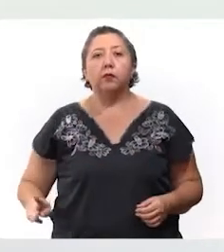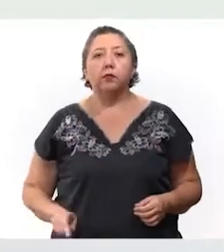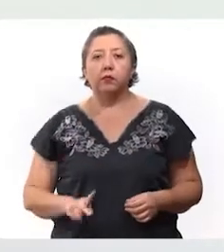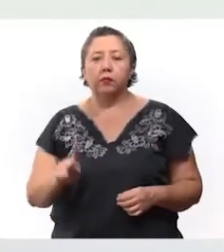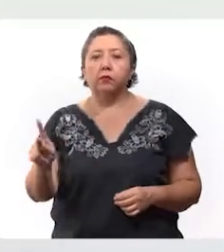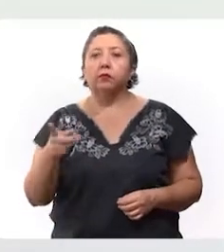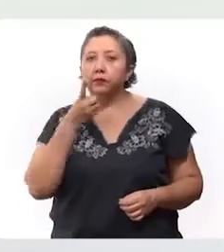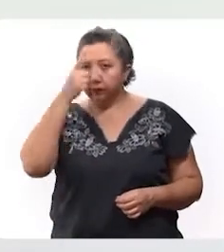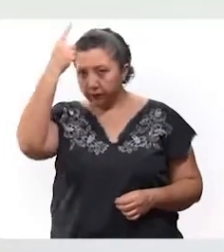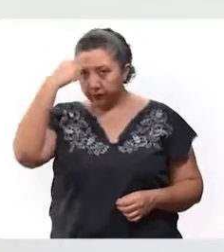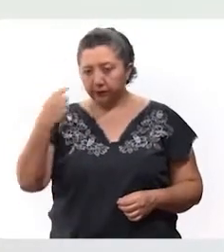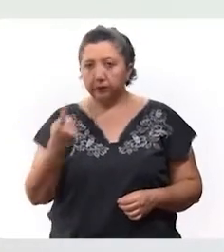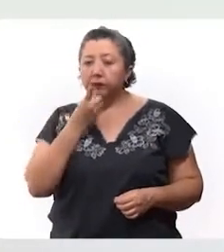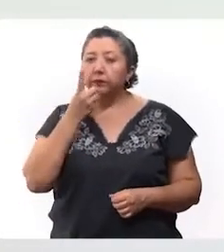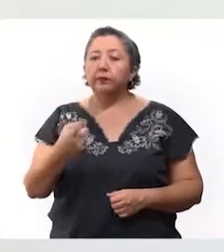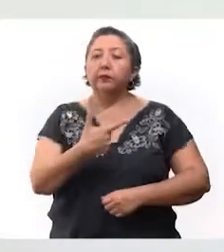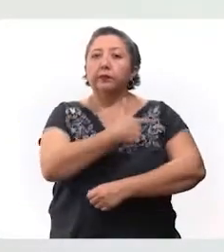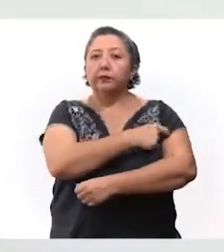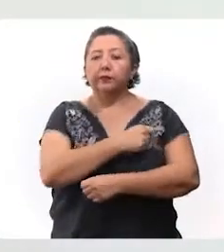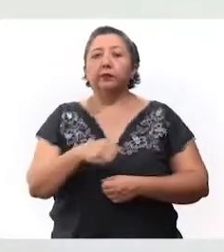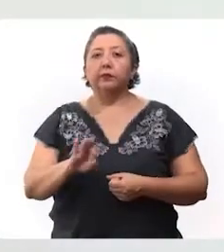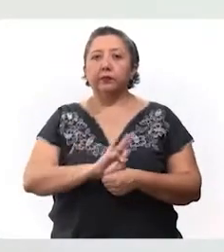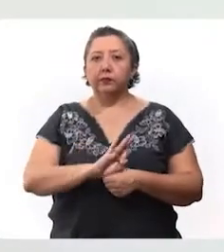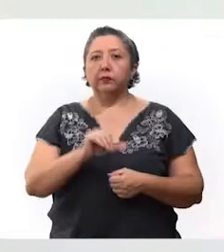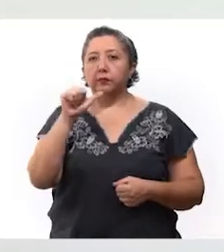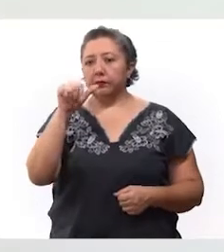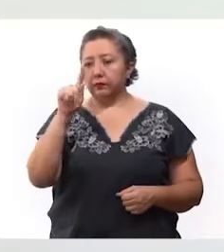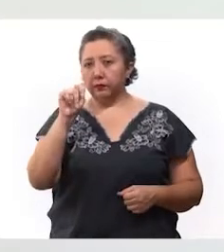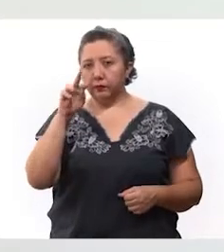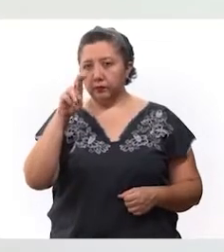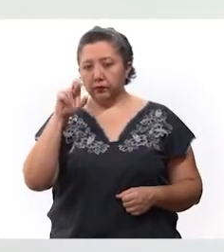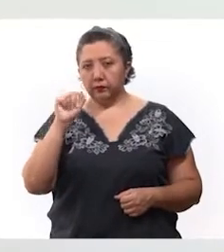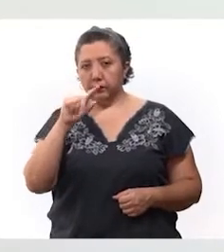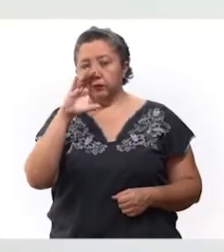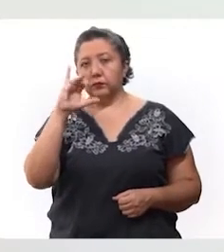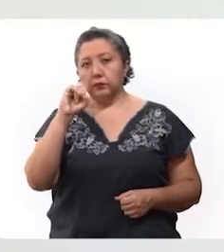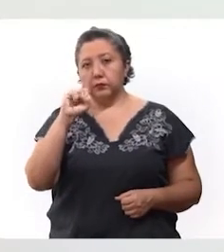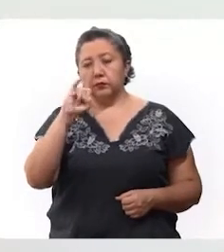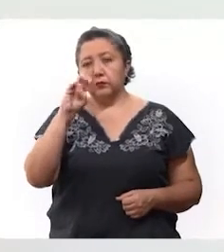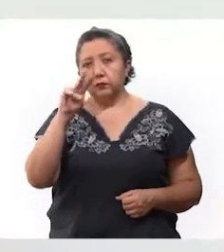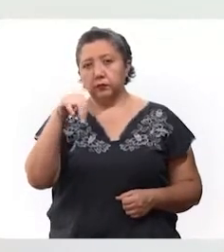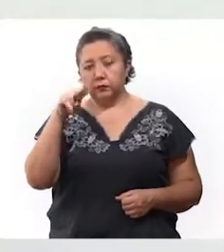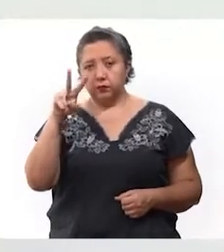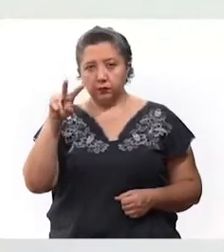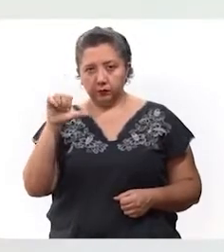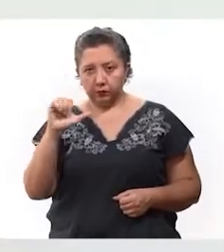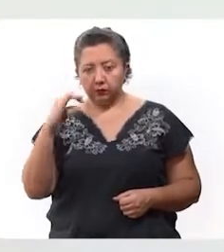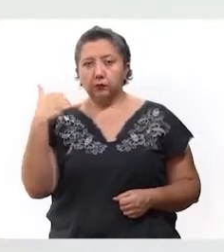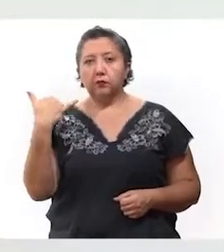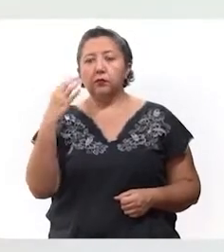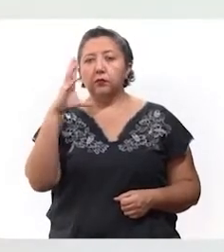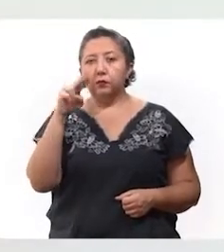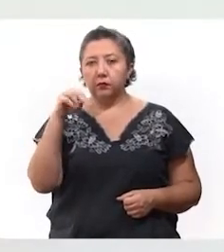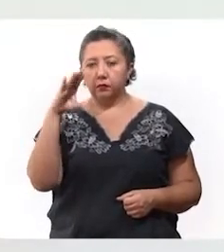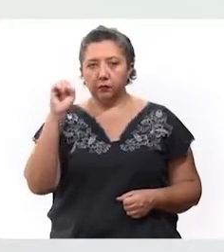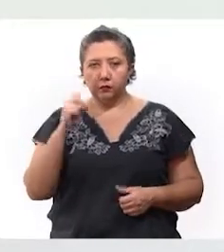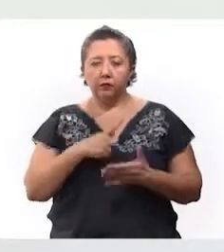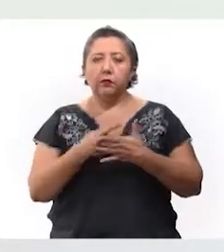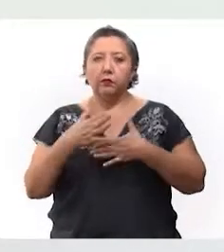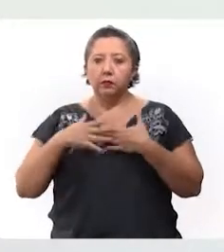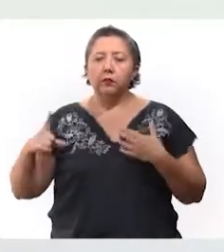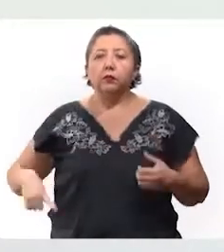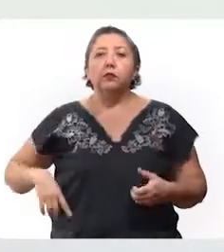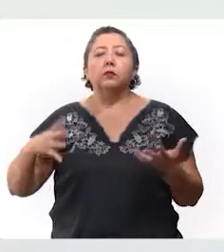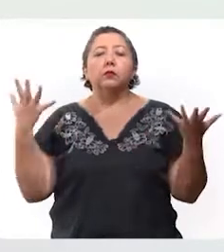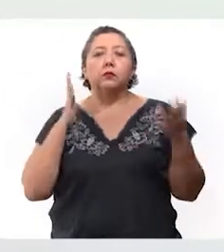del estado, para la aplicación de vacunas de las farmacéuticas AstraZeneca, Sinovac y CanSino, proceso que el gobierno del estado realizará